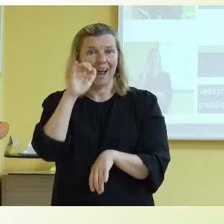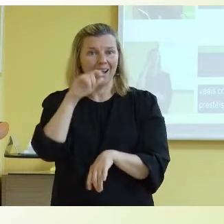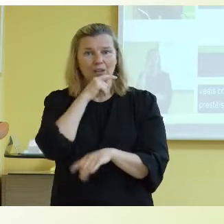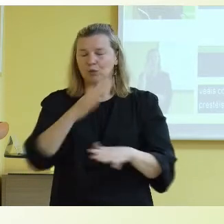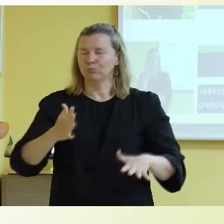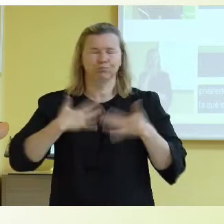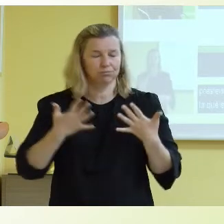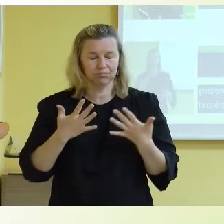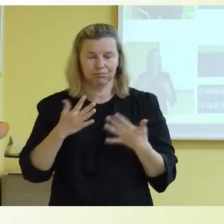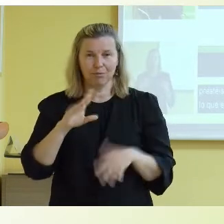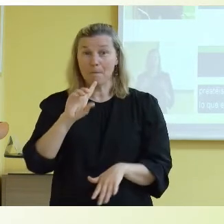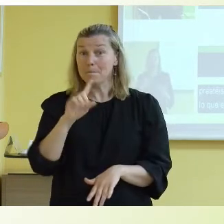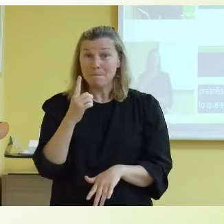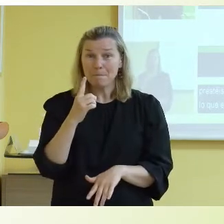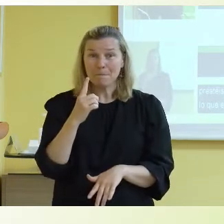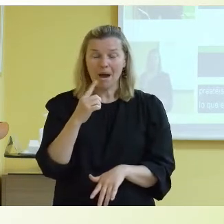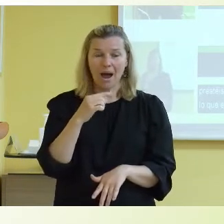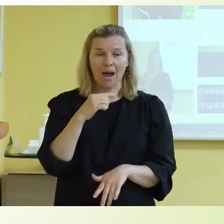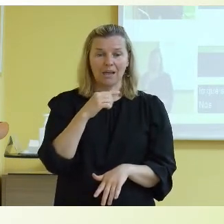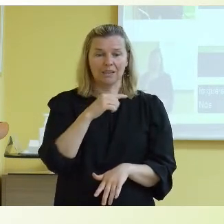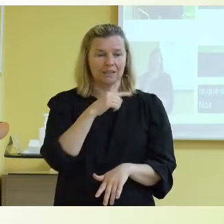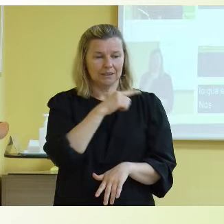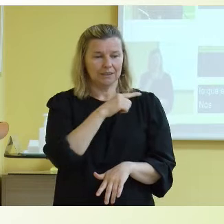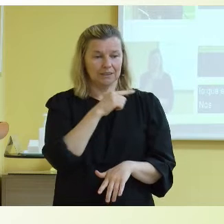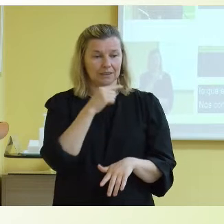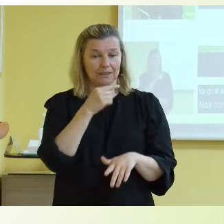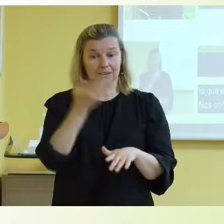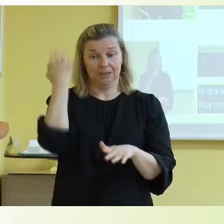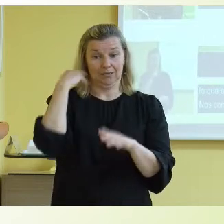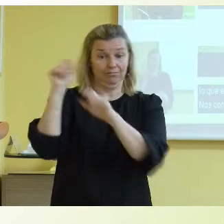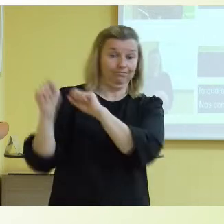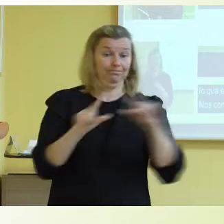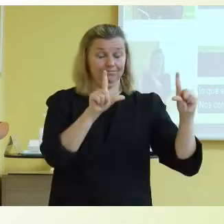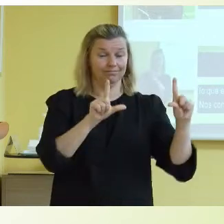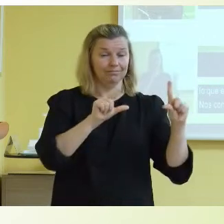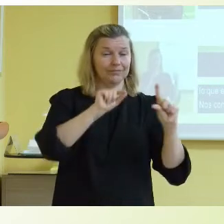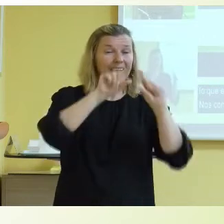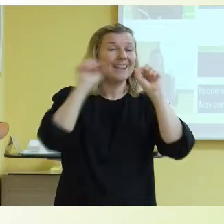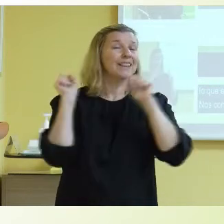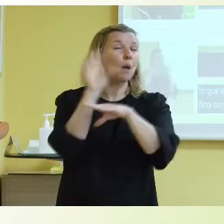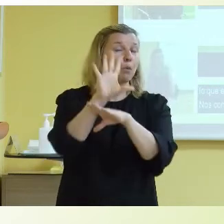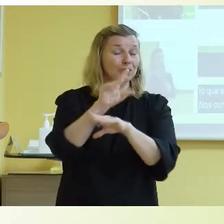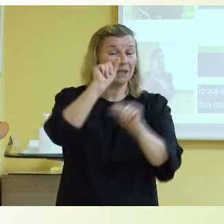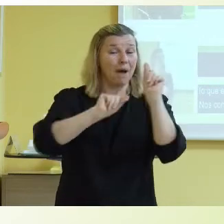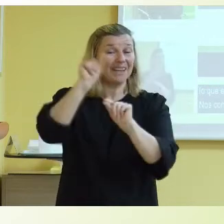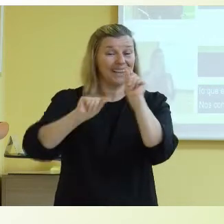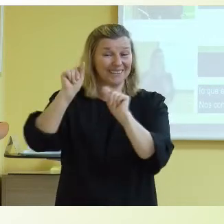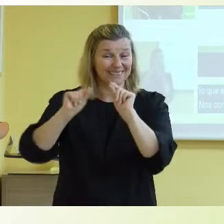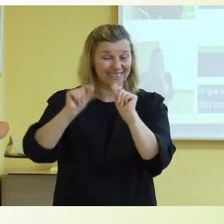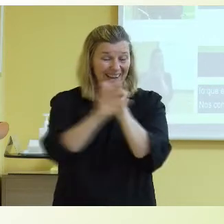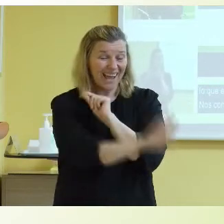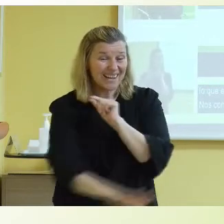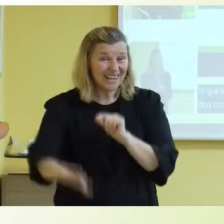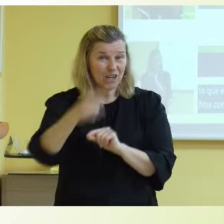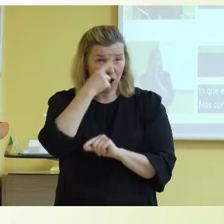poco, si vemos nos retrotraemos a las diapositivas del Instituto Nacional de Estadística, de las cifras en los niños. Acordaros que